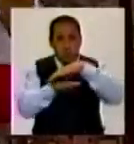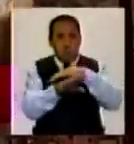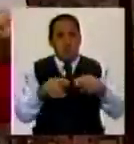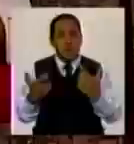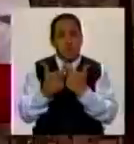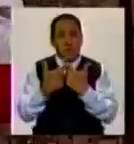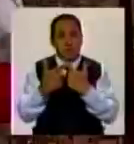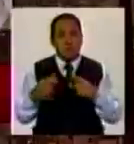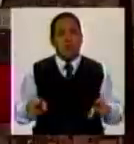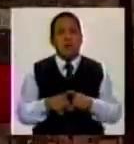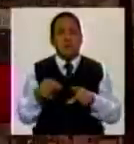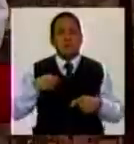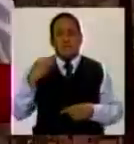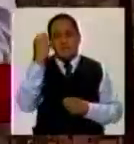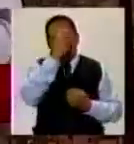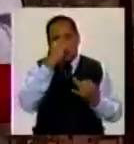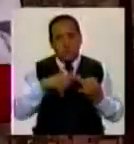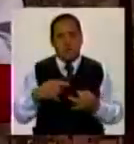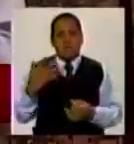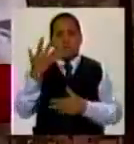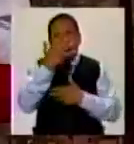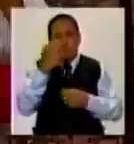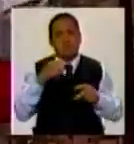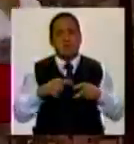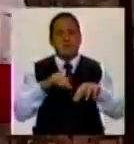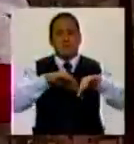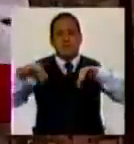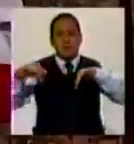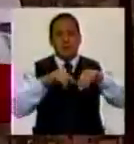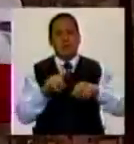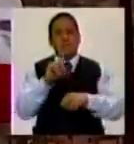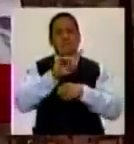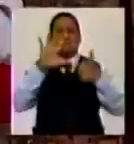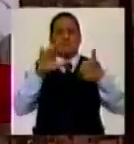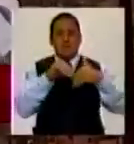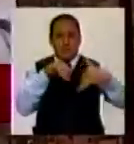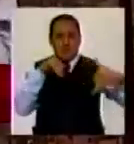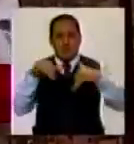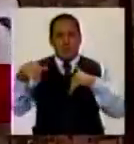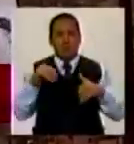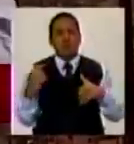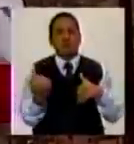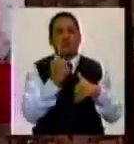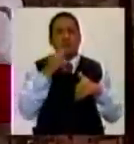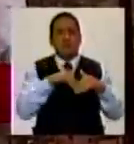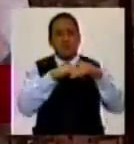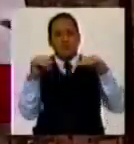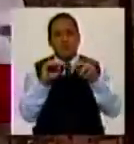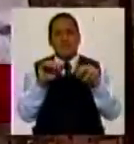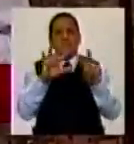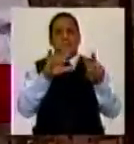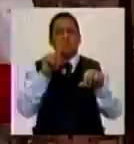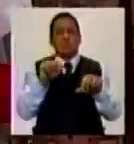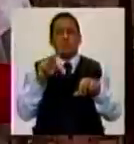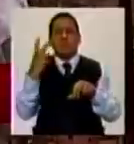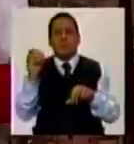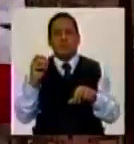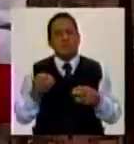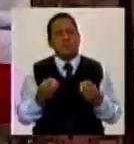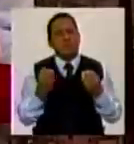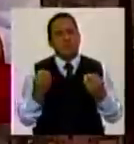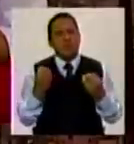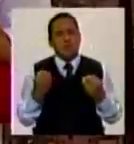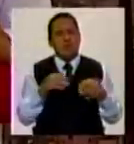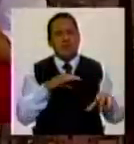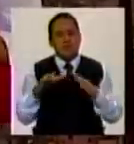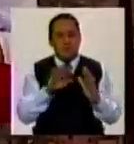túnel de Santa Rosa y el túnel de San Martín deberían estar separados 16 metros y solo los separaron 7 metros 20. ¿Y por qué hicieron una cosa